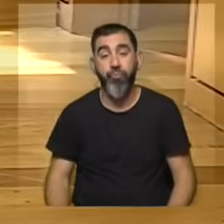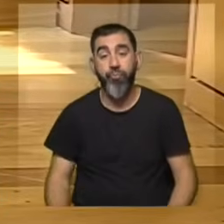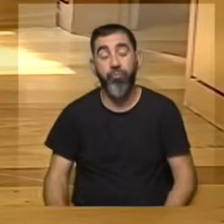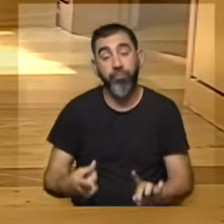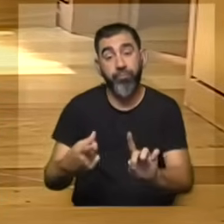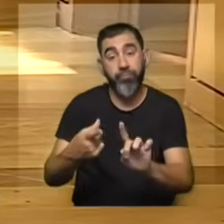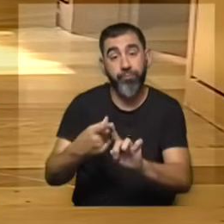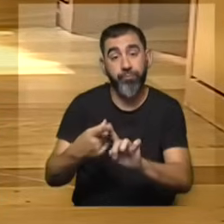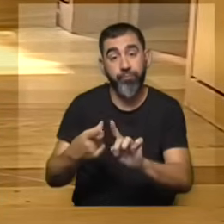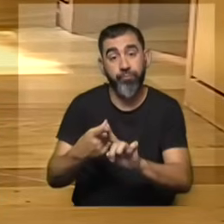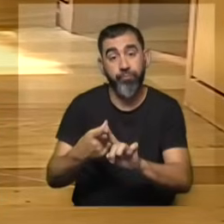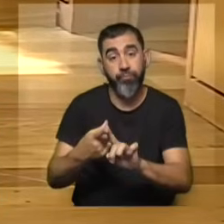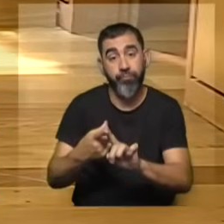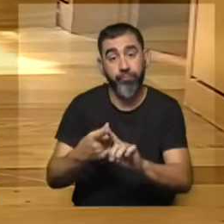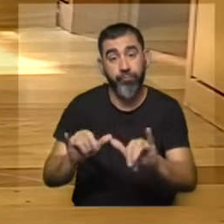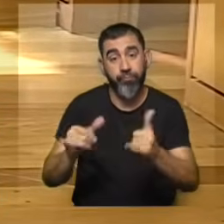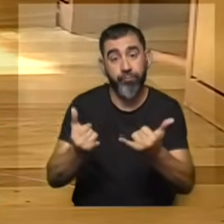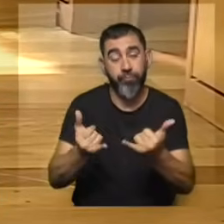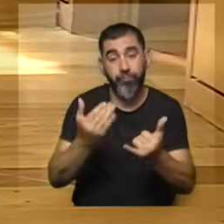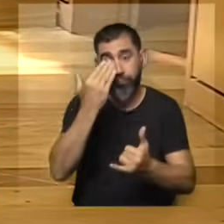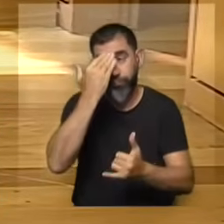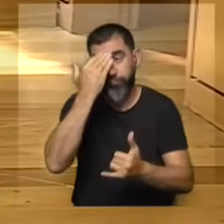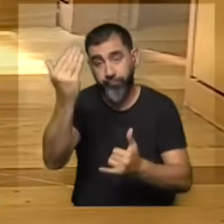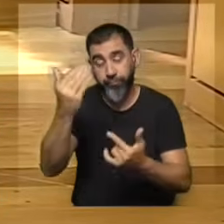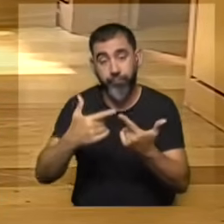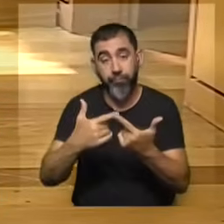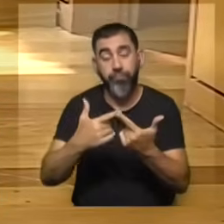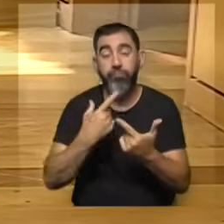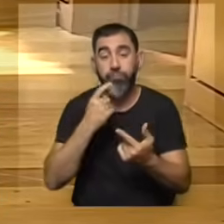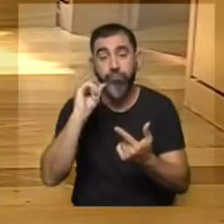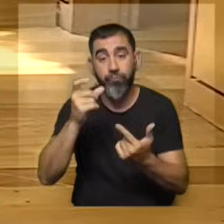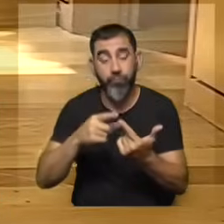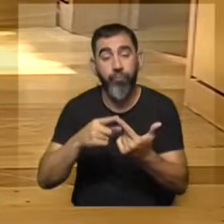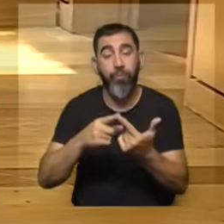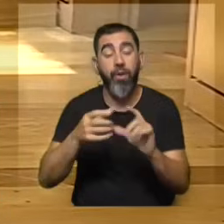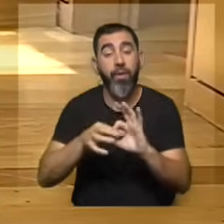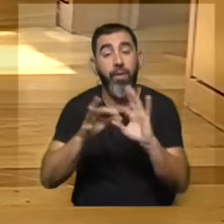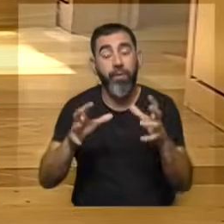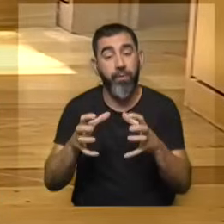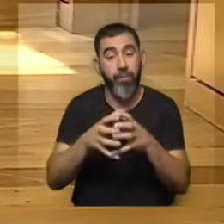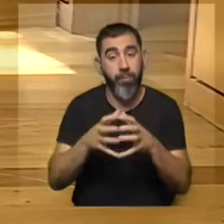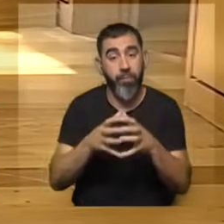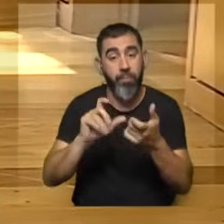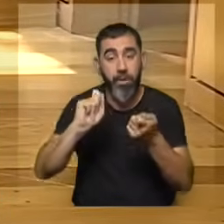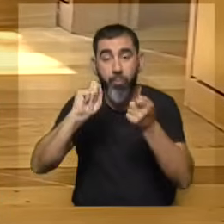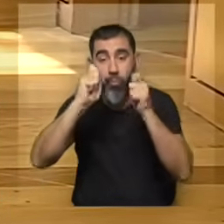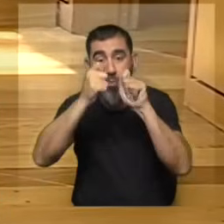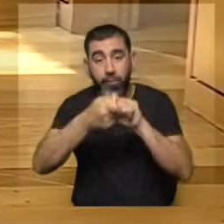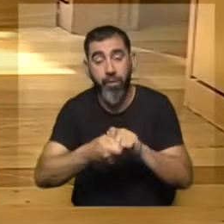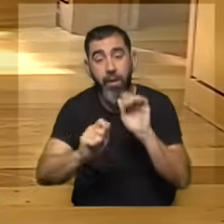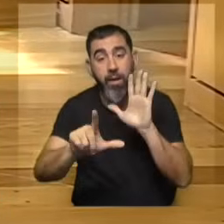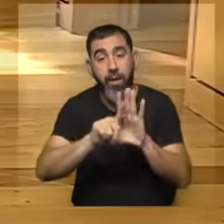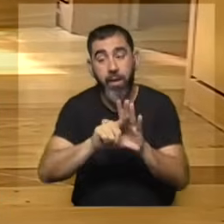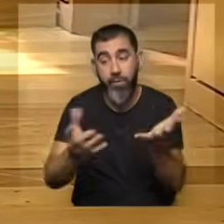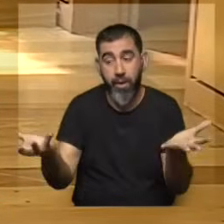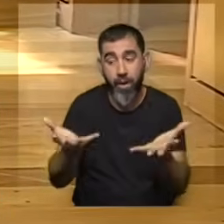acuerdo que está establecido entre el frente amplio el partido Colorado y el partido independiente para modificar la ley